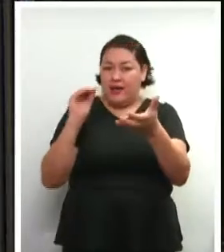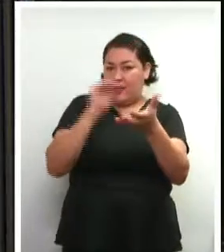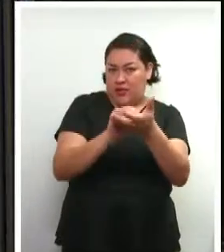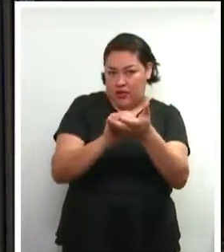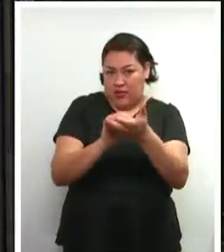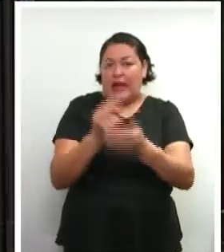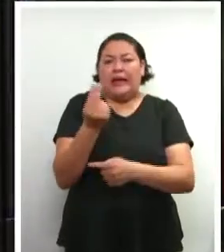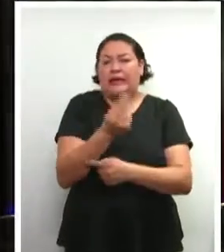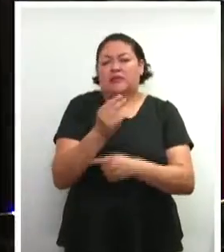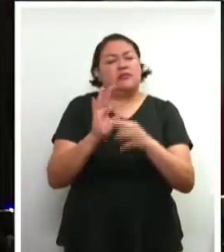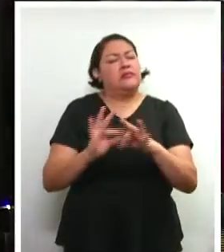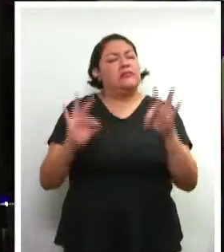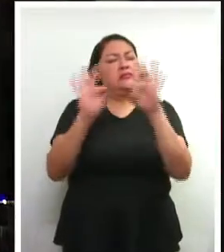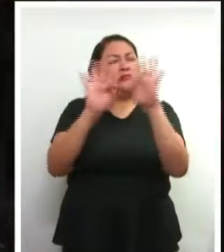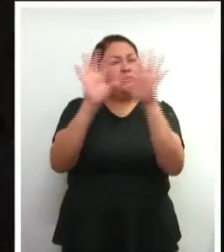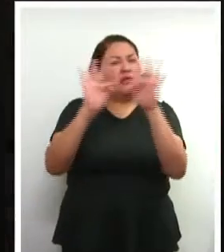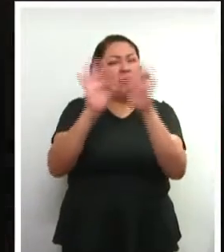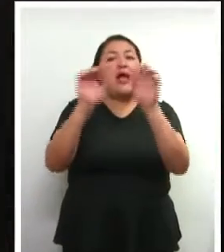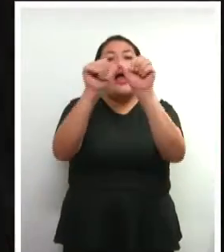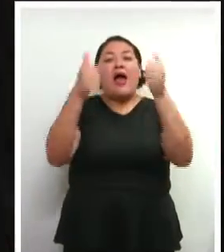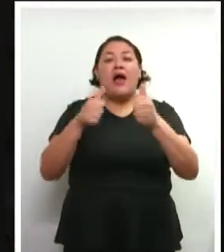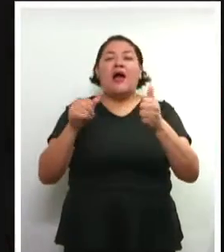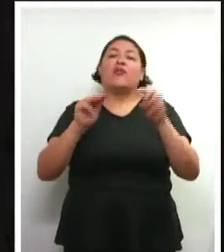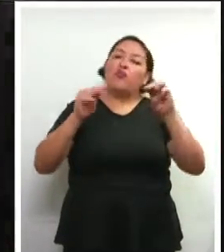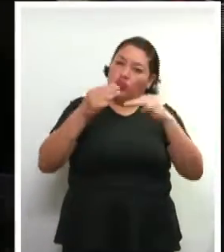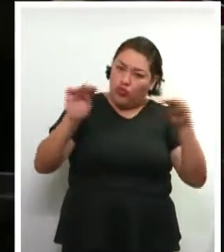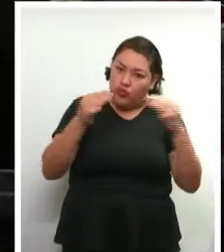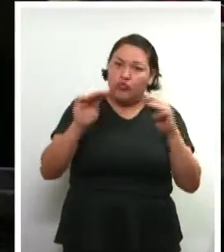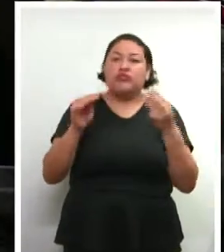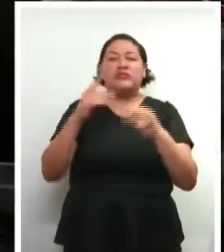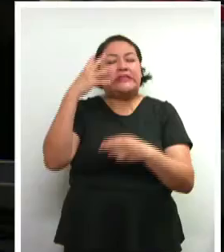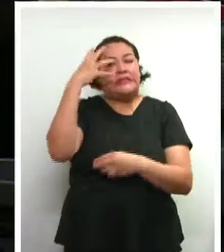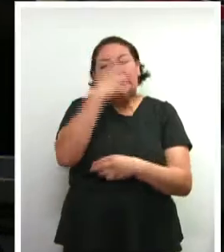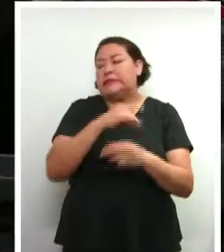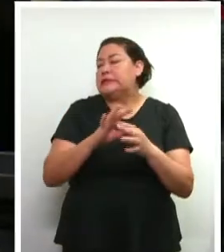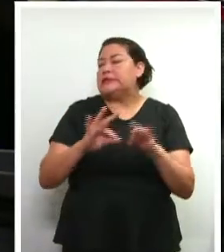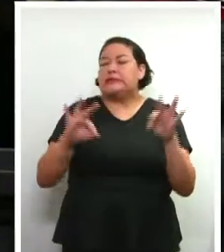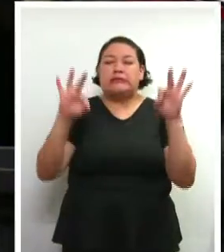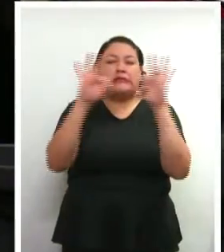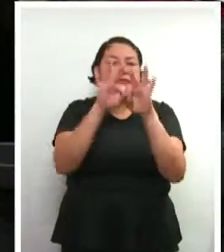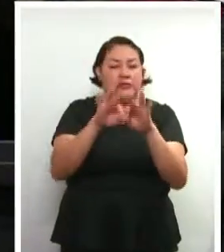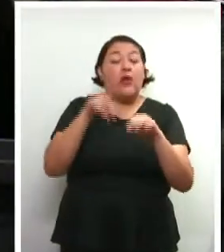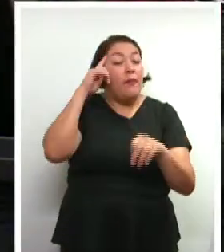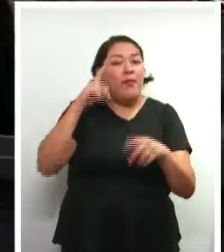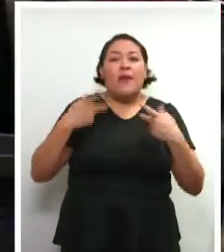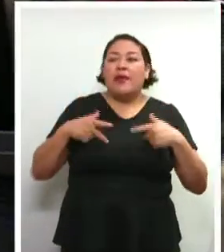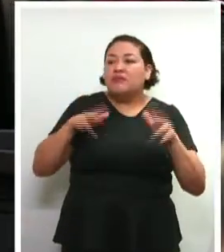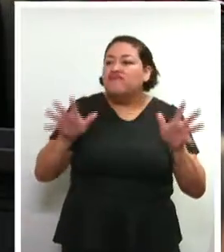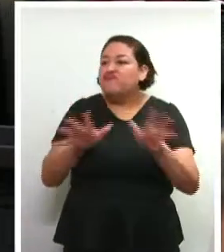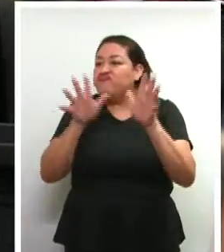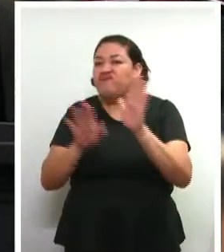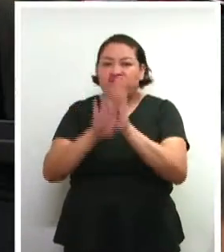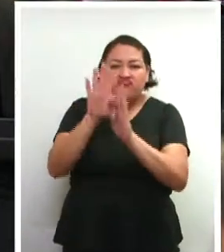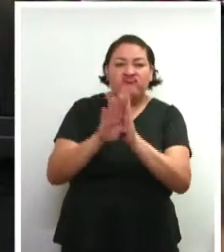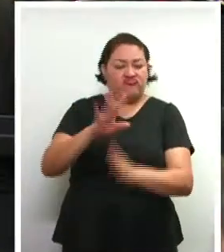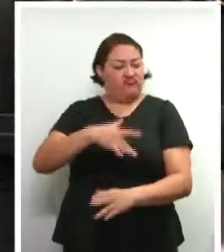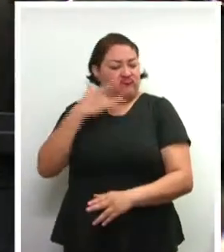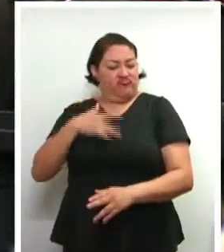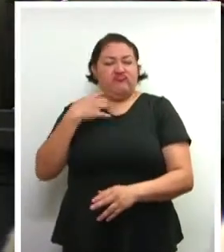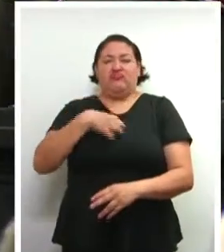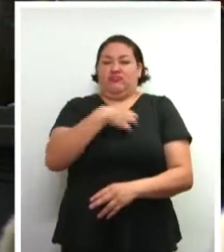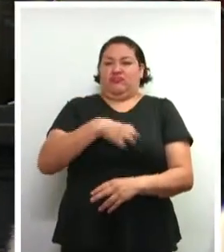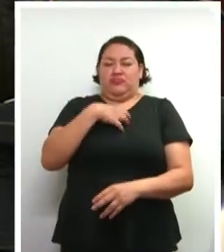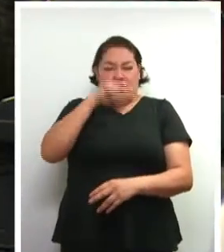de lo necesario que son las artes, empezando por la música como el arte más primigenio que tenemos para fortalecer el desarrollo mental, emocional, sensitivo y